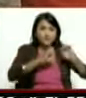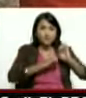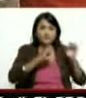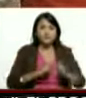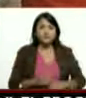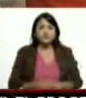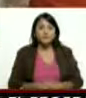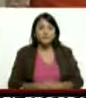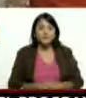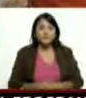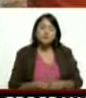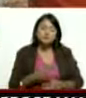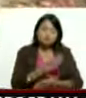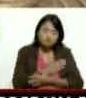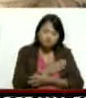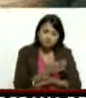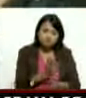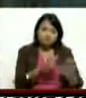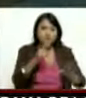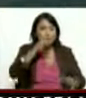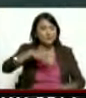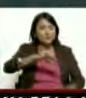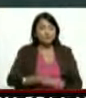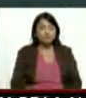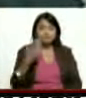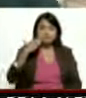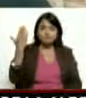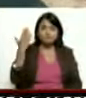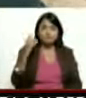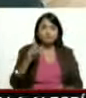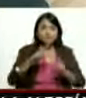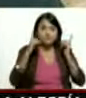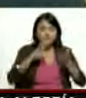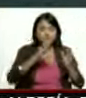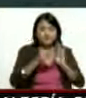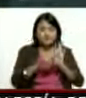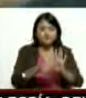para brindar bienestar al pueblo. Desde el estado de La Guaira, Ileni Hernández, La Noticia.